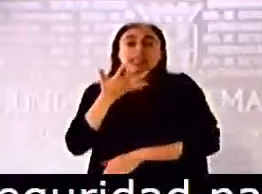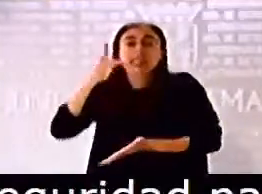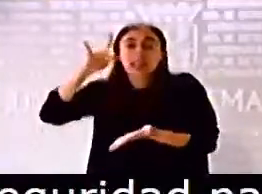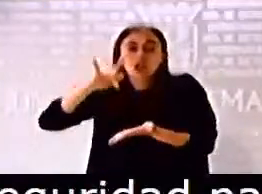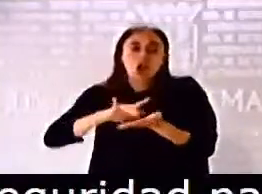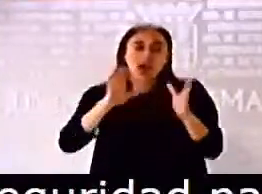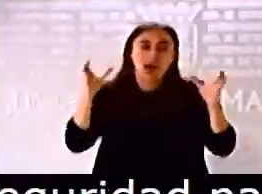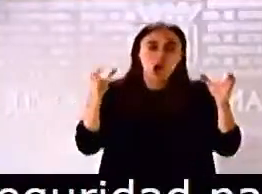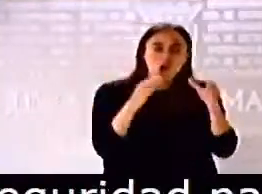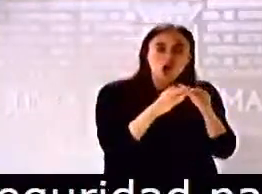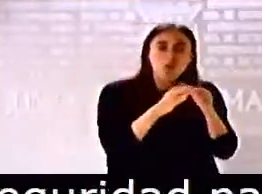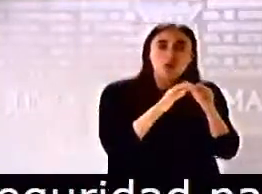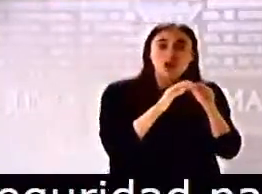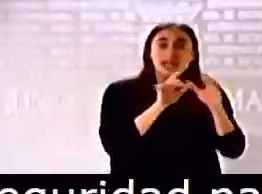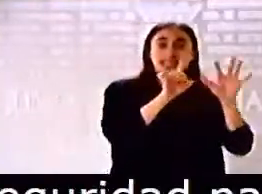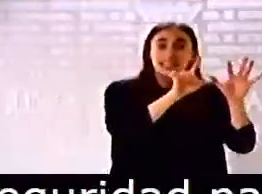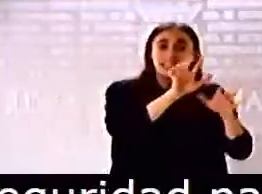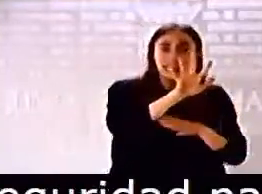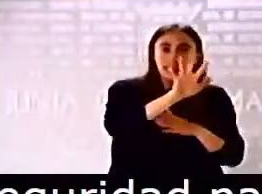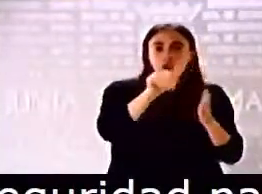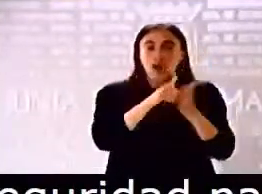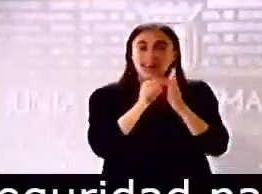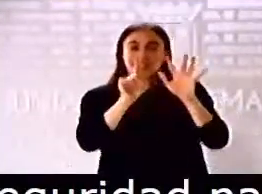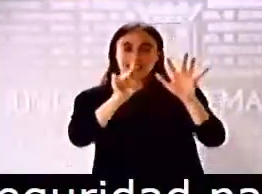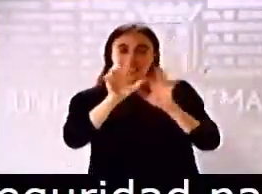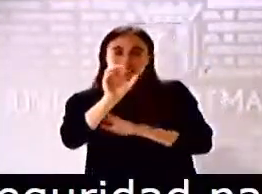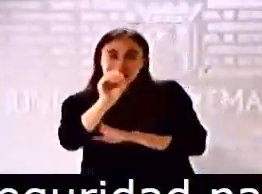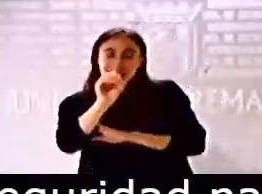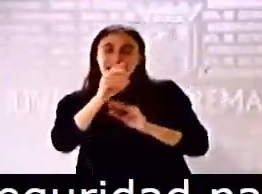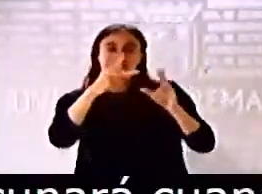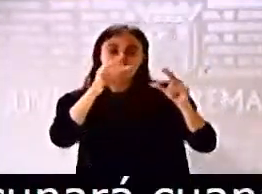el grupo de 65 a 60.